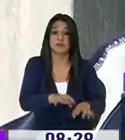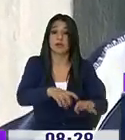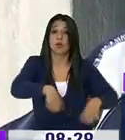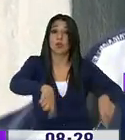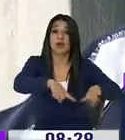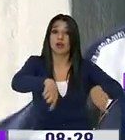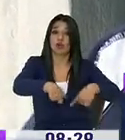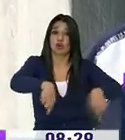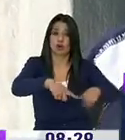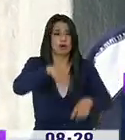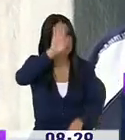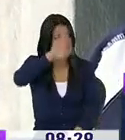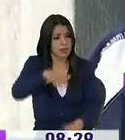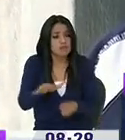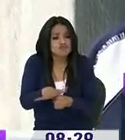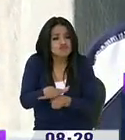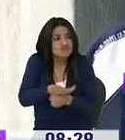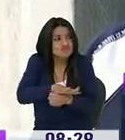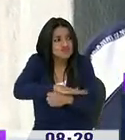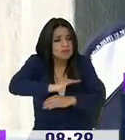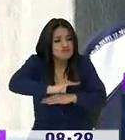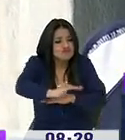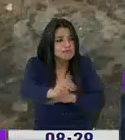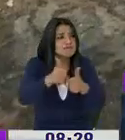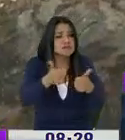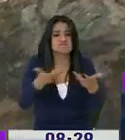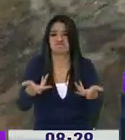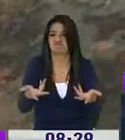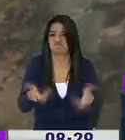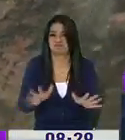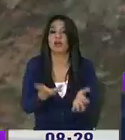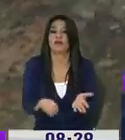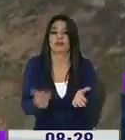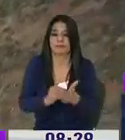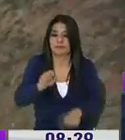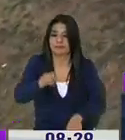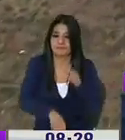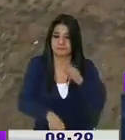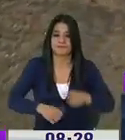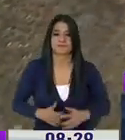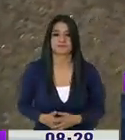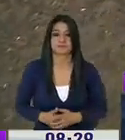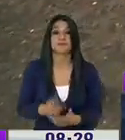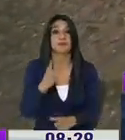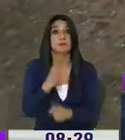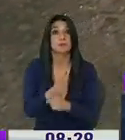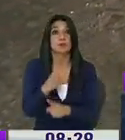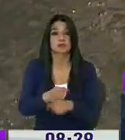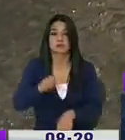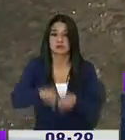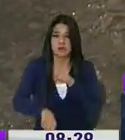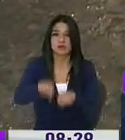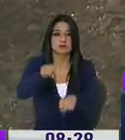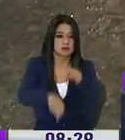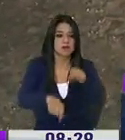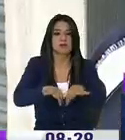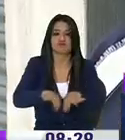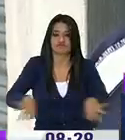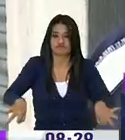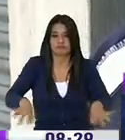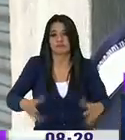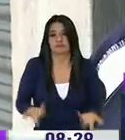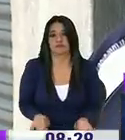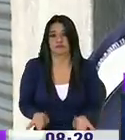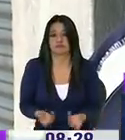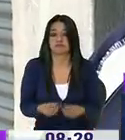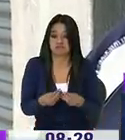los señores que dejen arreglando bien y no dejan arreglando bien. Señalan que en este punto son constantes los daños en las tuberías. Se